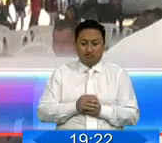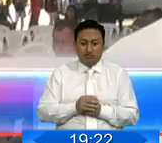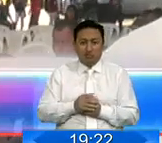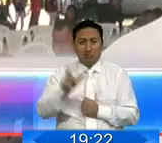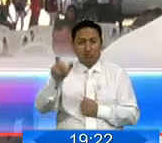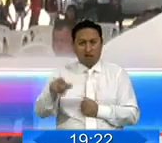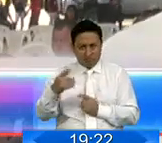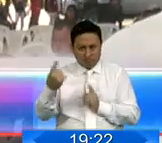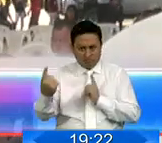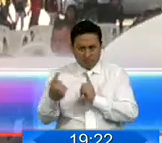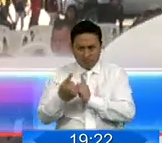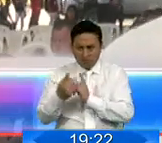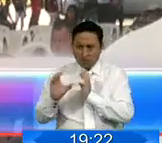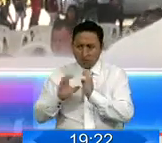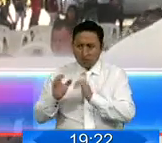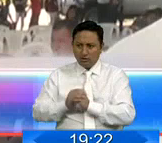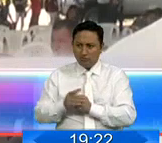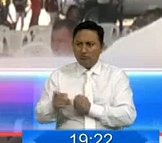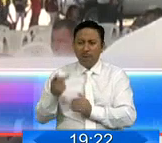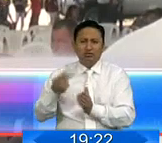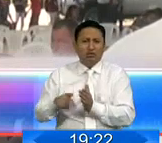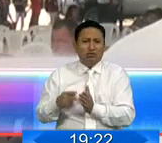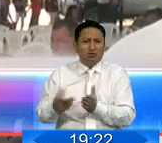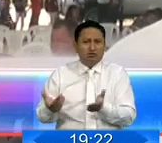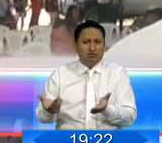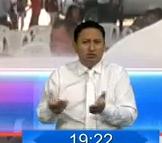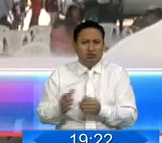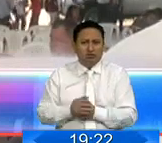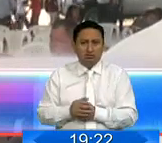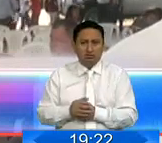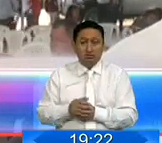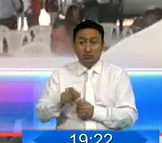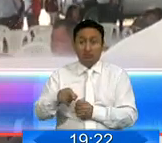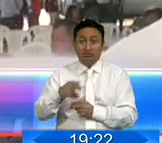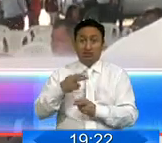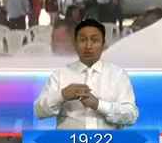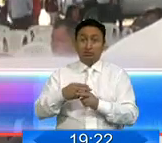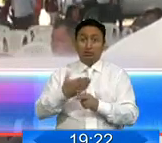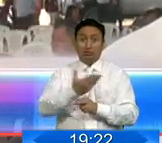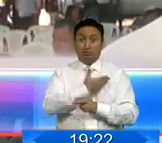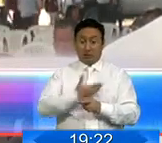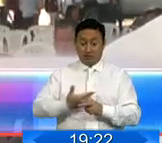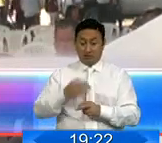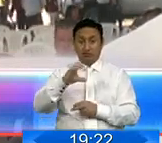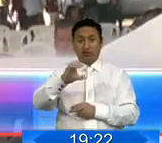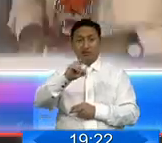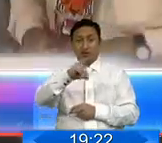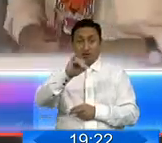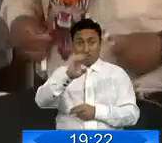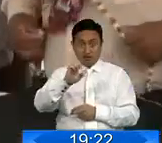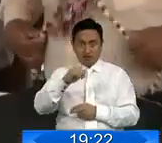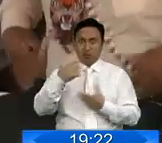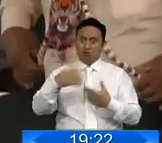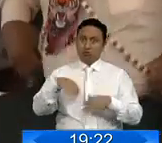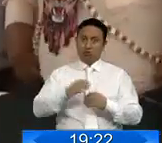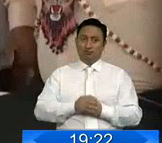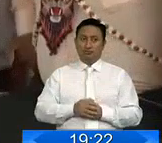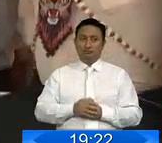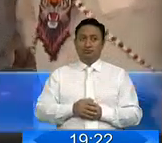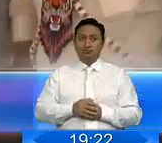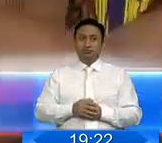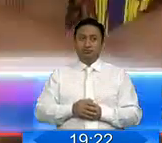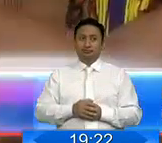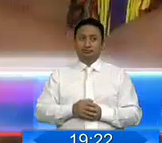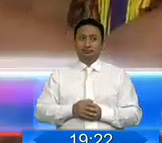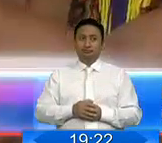persona, de dónde saca, qué es lo que pasó, porque topar nombre del presidente y también de la CONAIE es sagrado. Sin embargo, este hecho